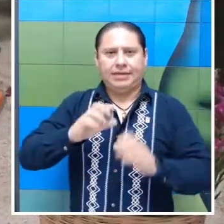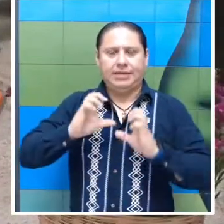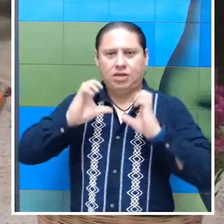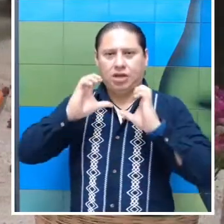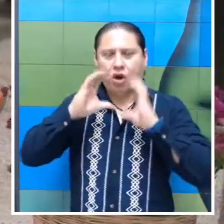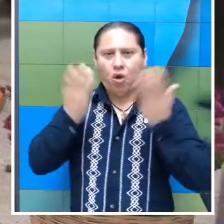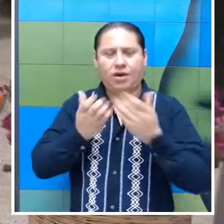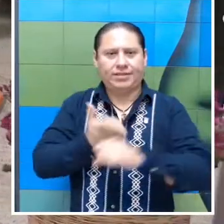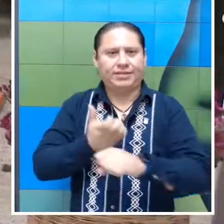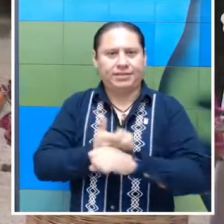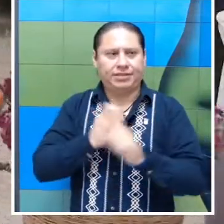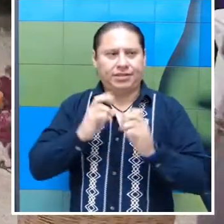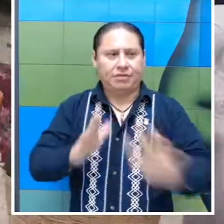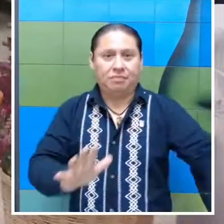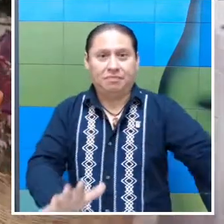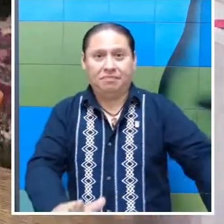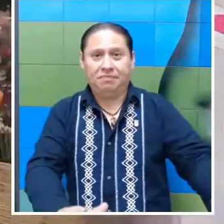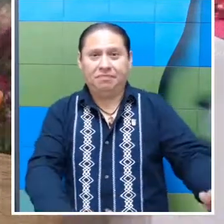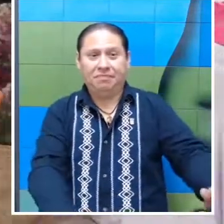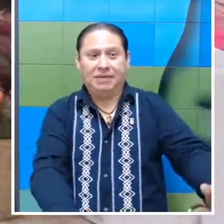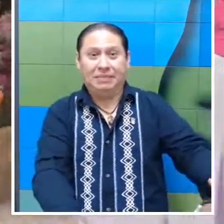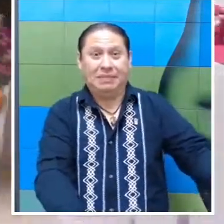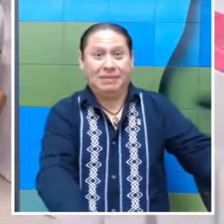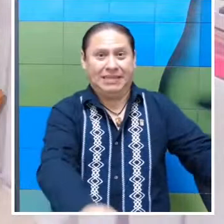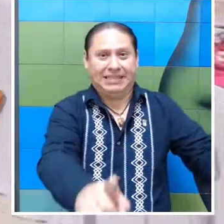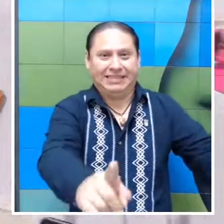H Congreso del Estado de Chiapas.